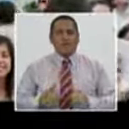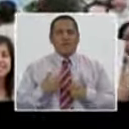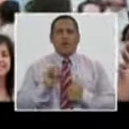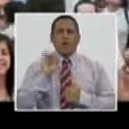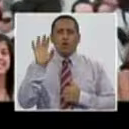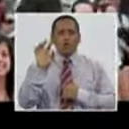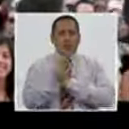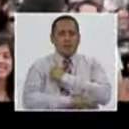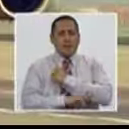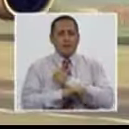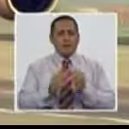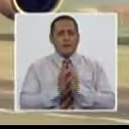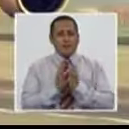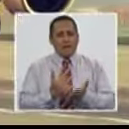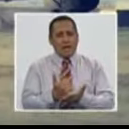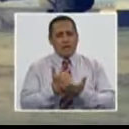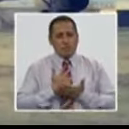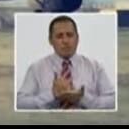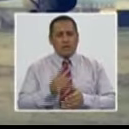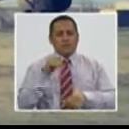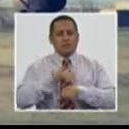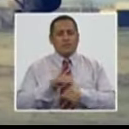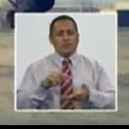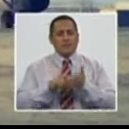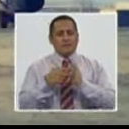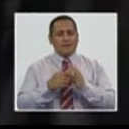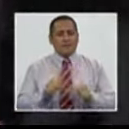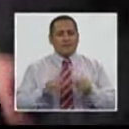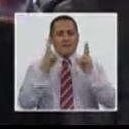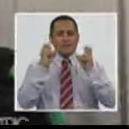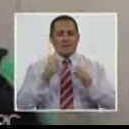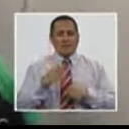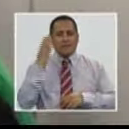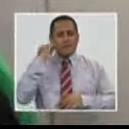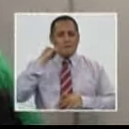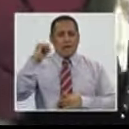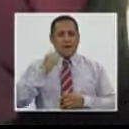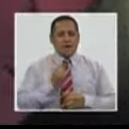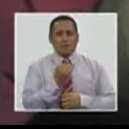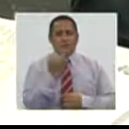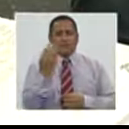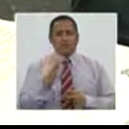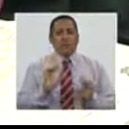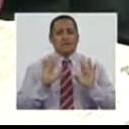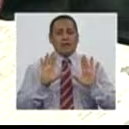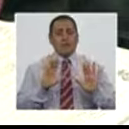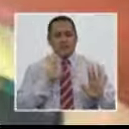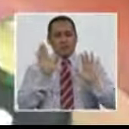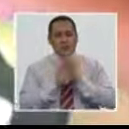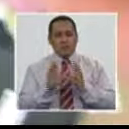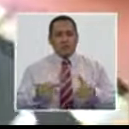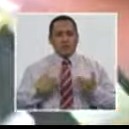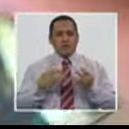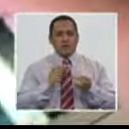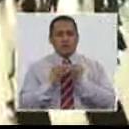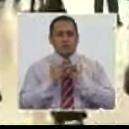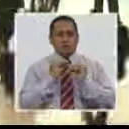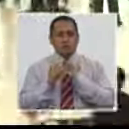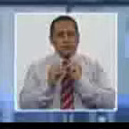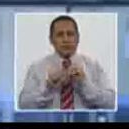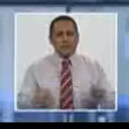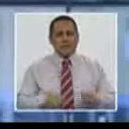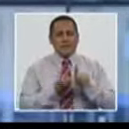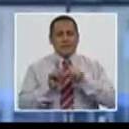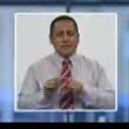Residen en el exterior para pedir orientación respecto de temas migratorios u otros que puedan también ser absueltos